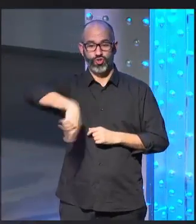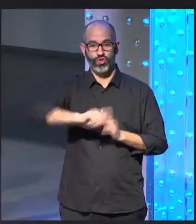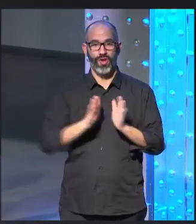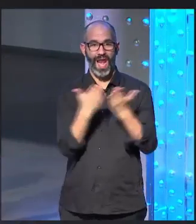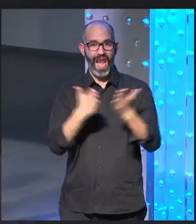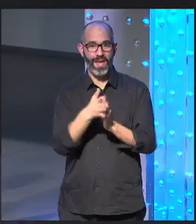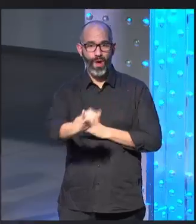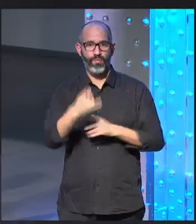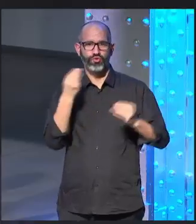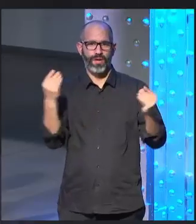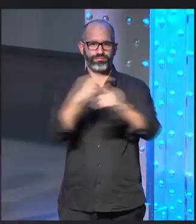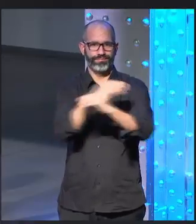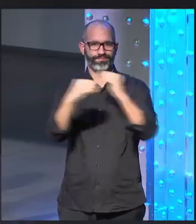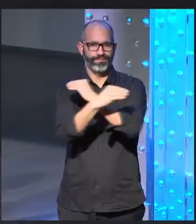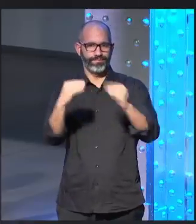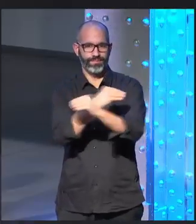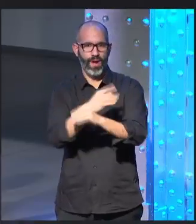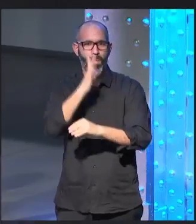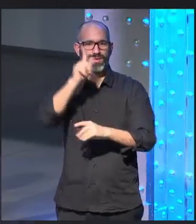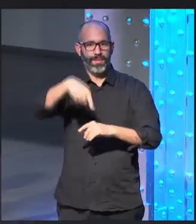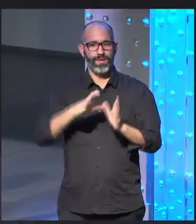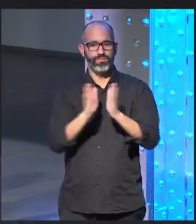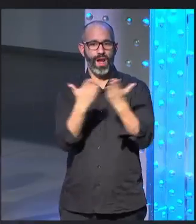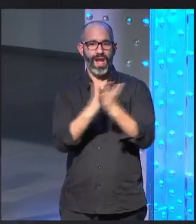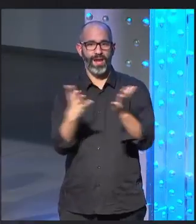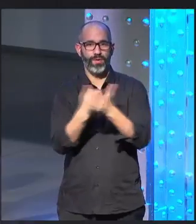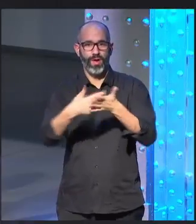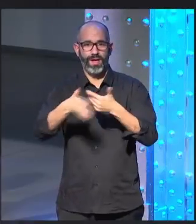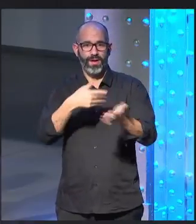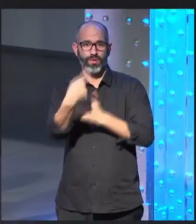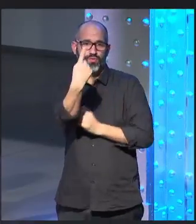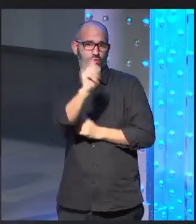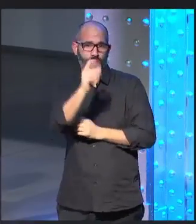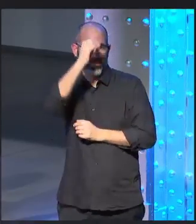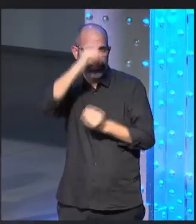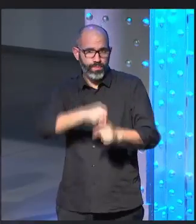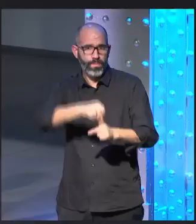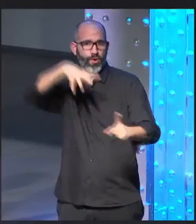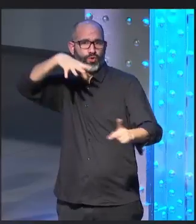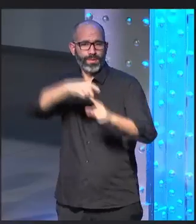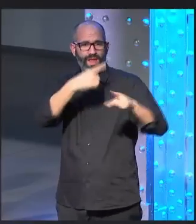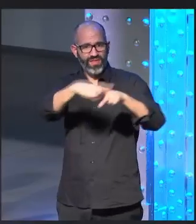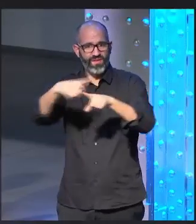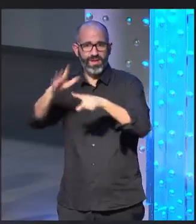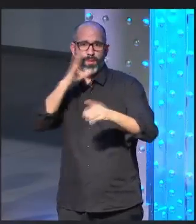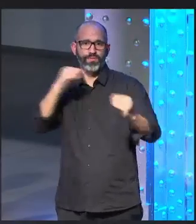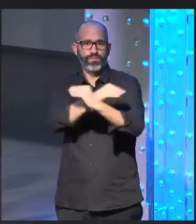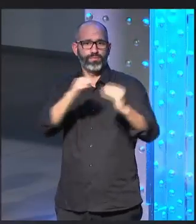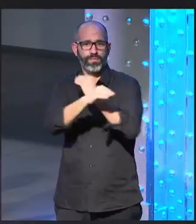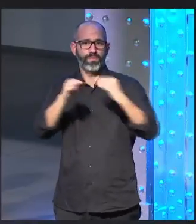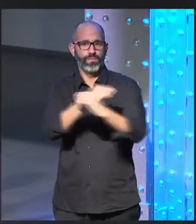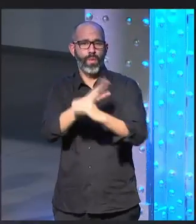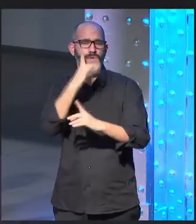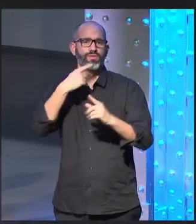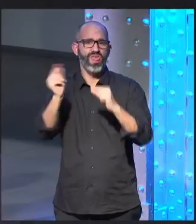primero, muchas contradicciones, porque también es una obra colectiva, hay muchos despuntos de vista, y nos pareció que eso enriquecía mucho el debate,